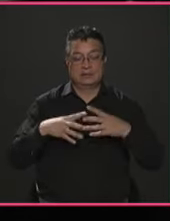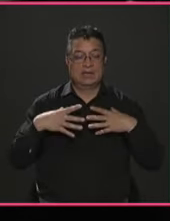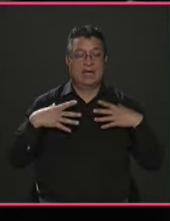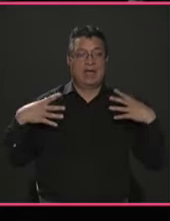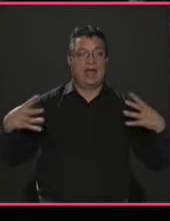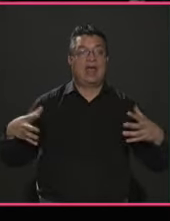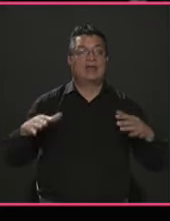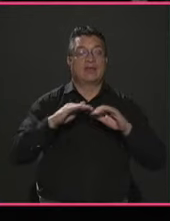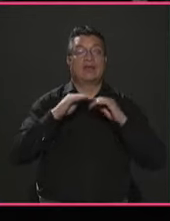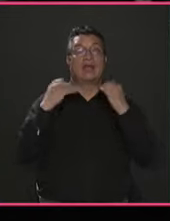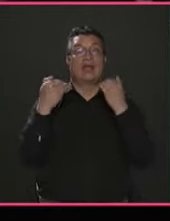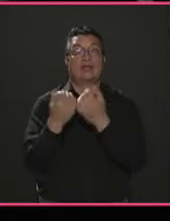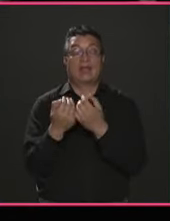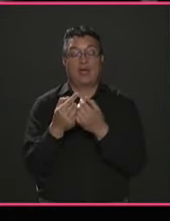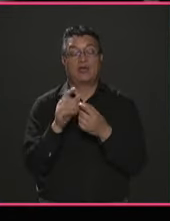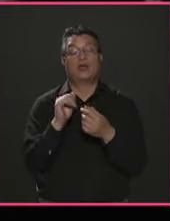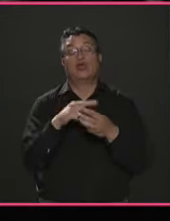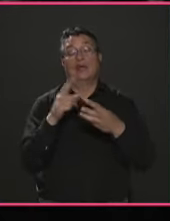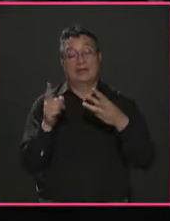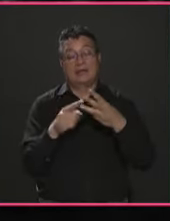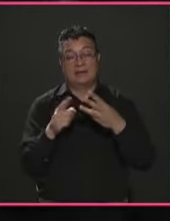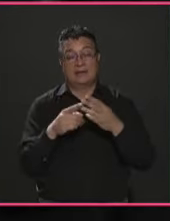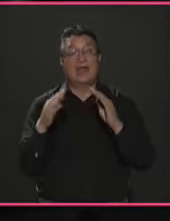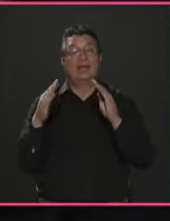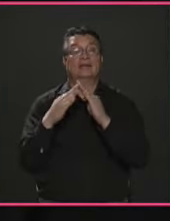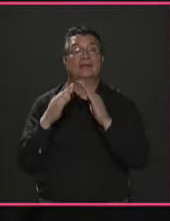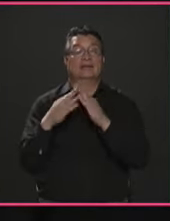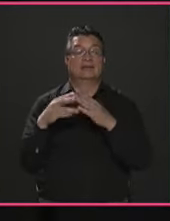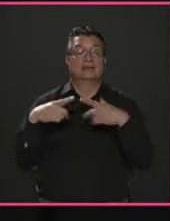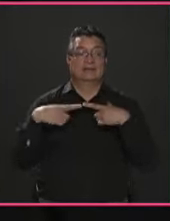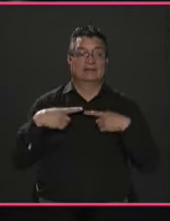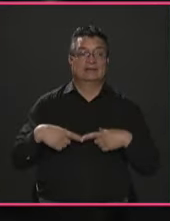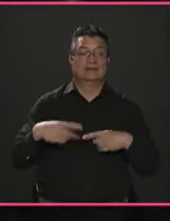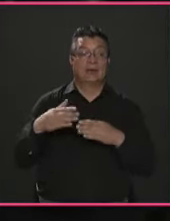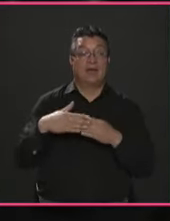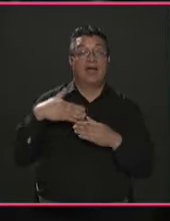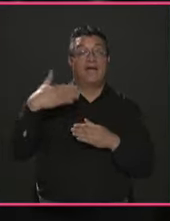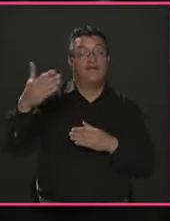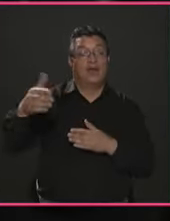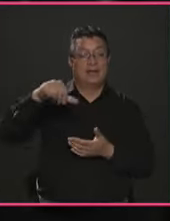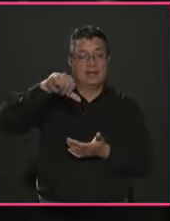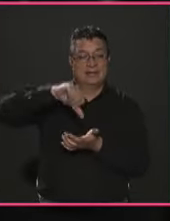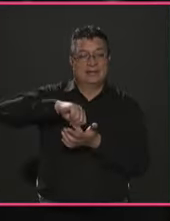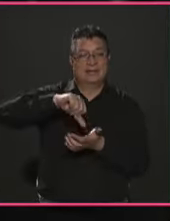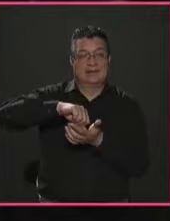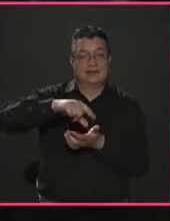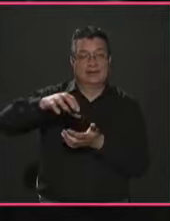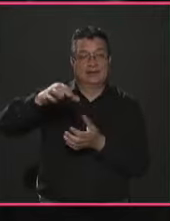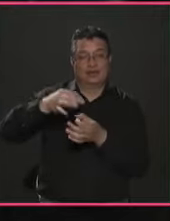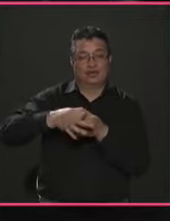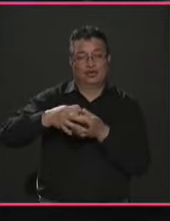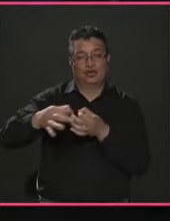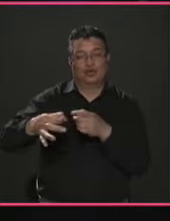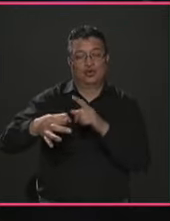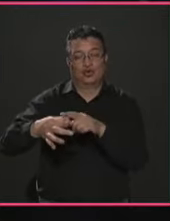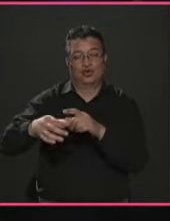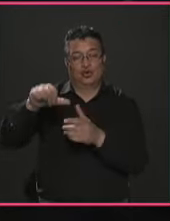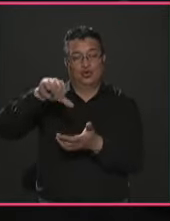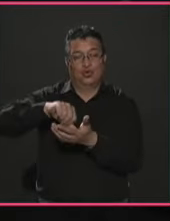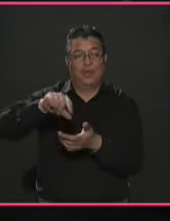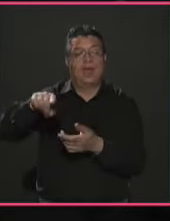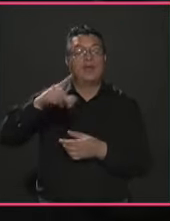un estadio y la tercera una Residencial un poco más afuera del centro de Gutenberg La idea es no tener